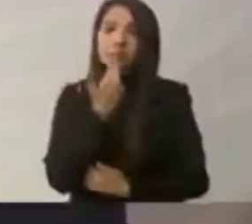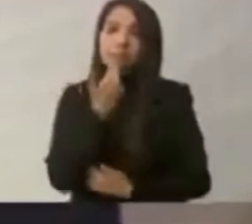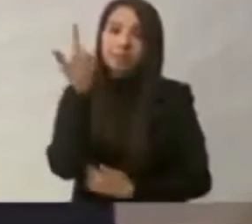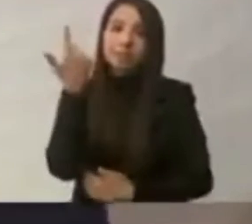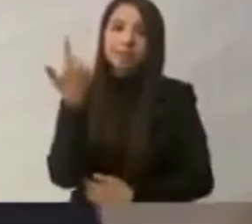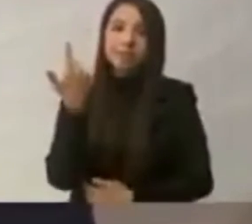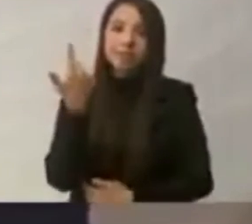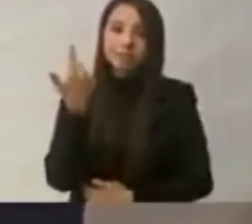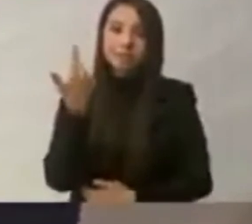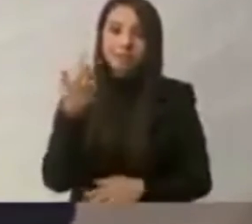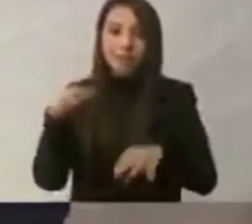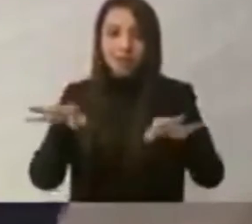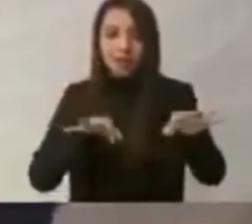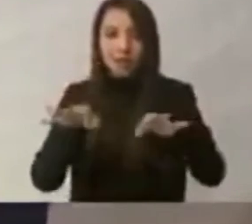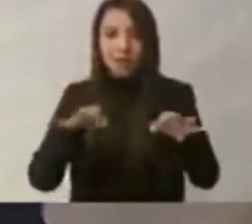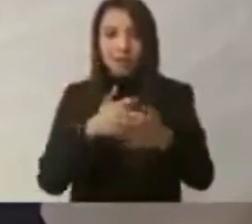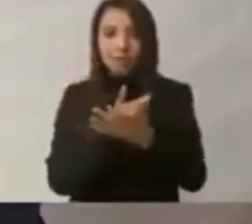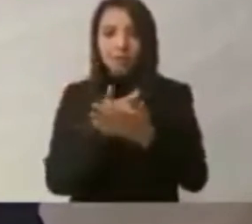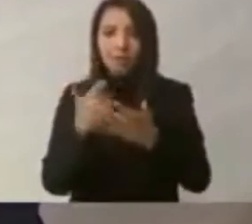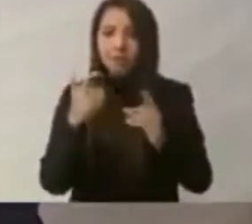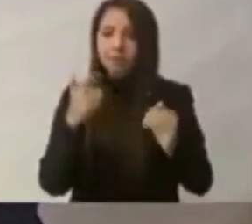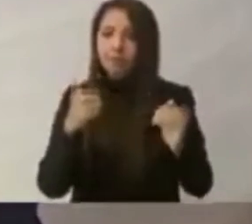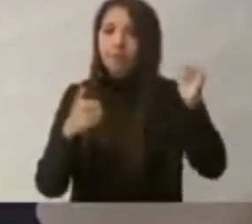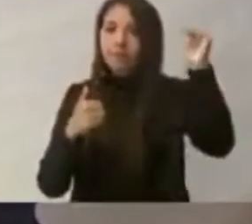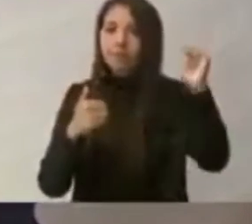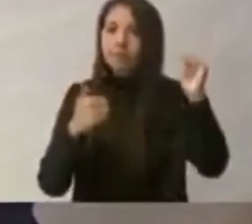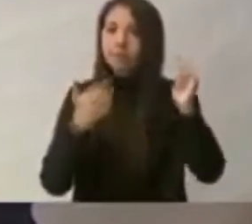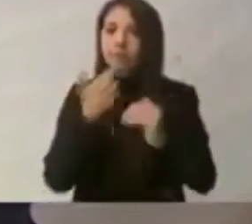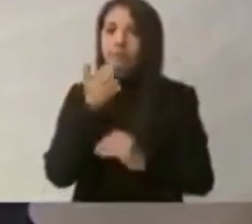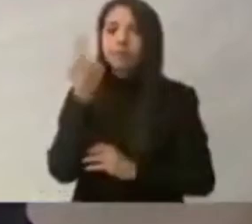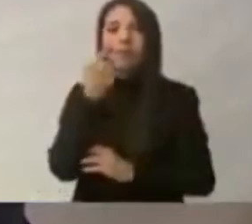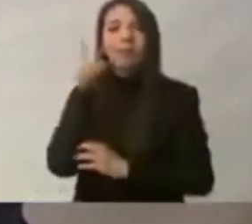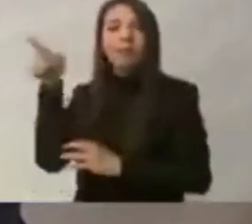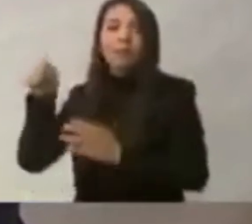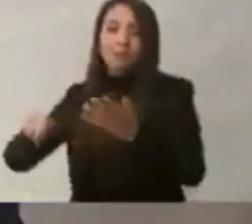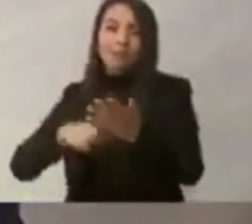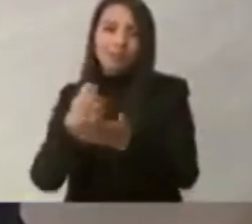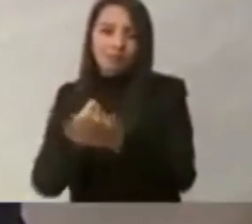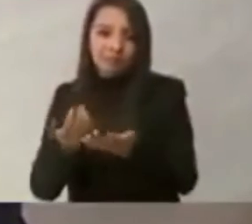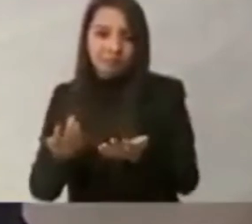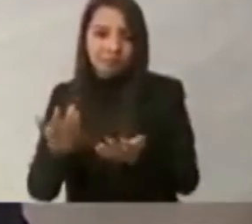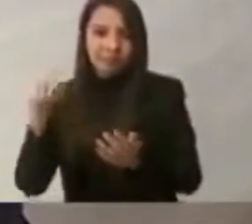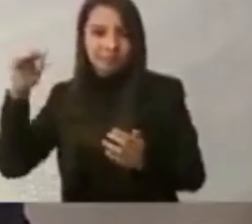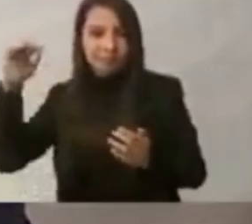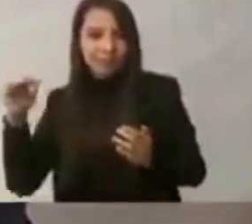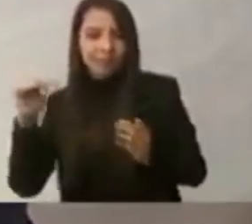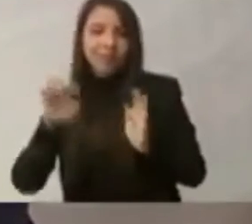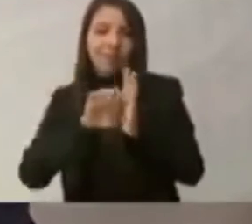que en Tamaulipas, por ejemplo.